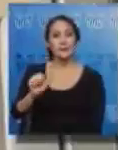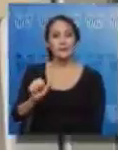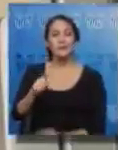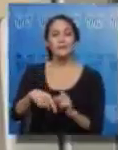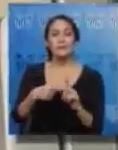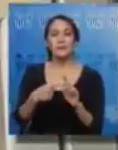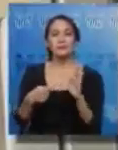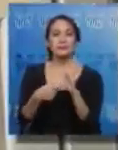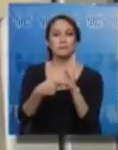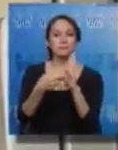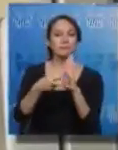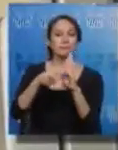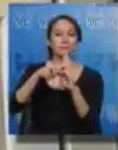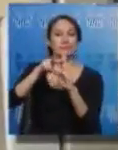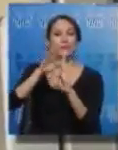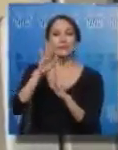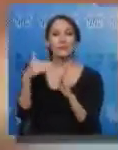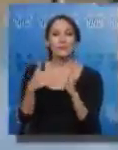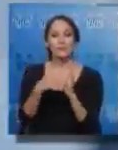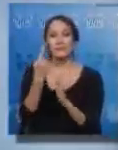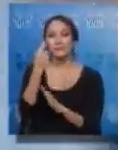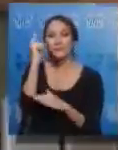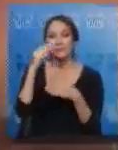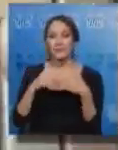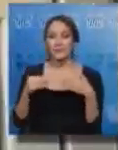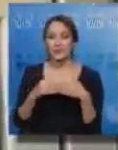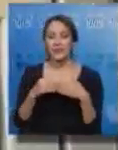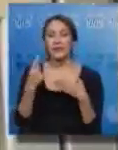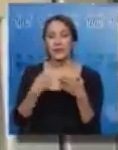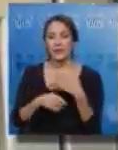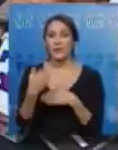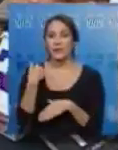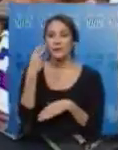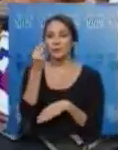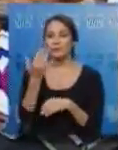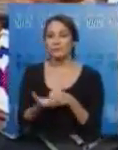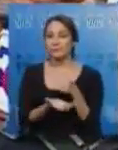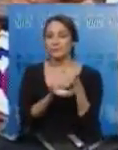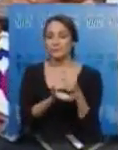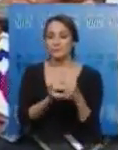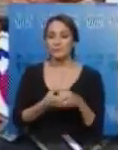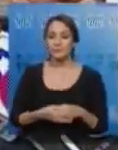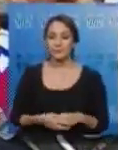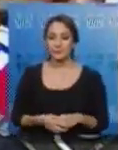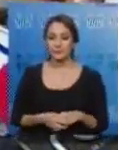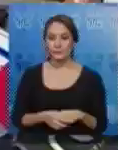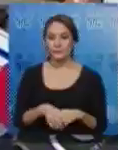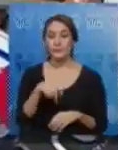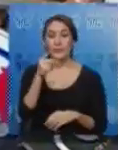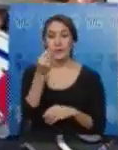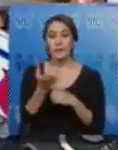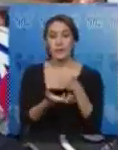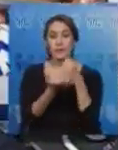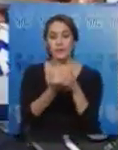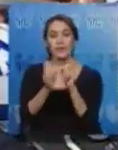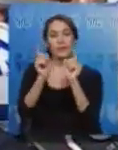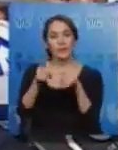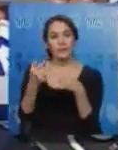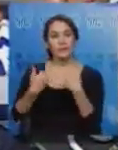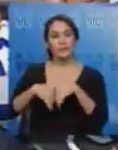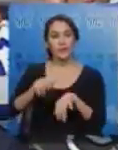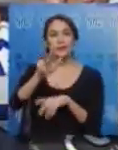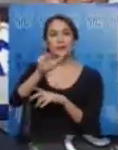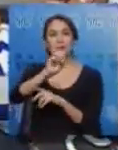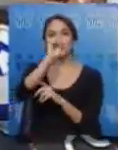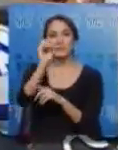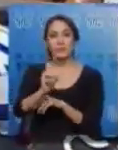y rentabilidad que generen los 5.000 millones de dólares que existen en ese fondo. Ese fondo tiene que continuar, excepto con el